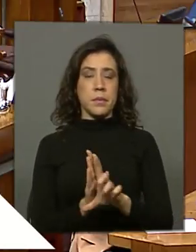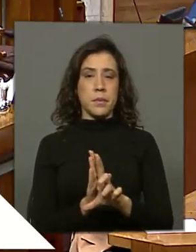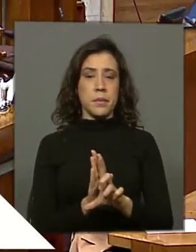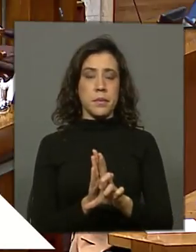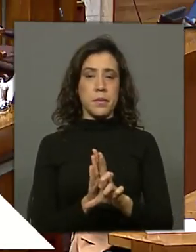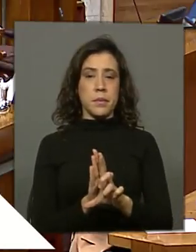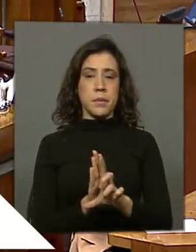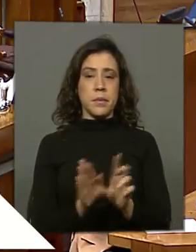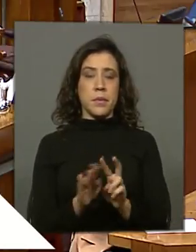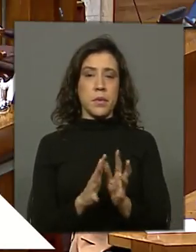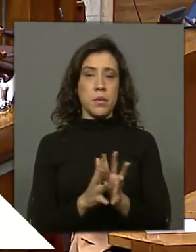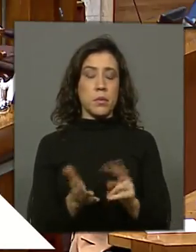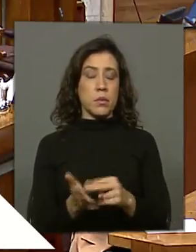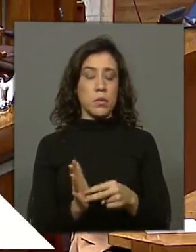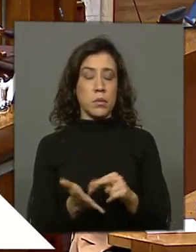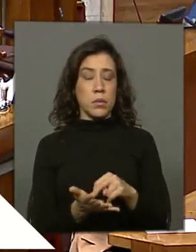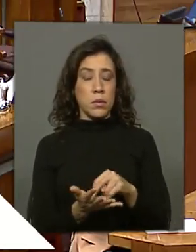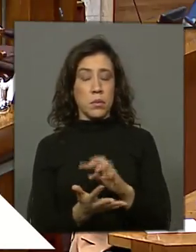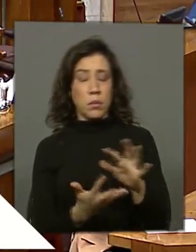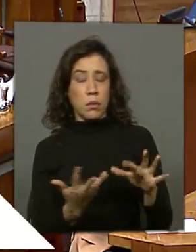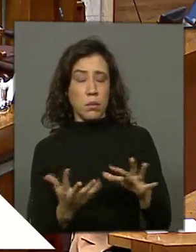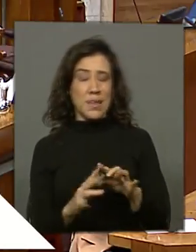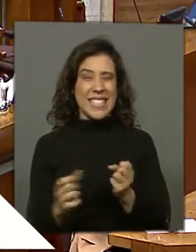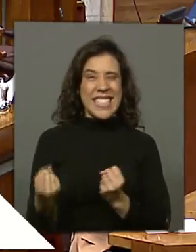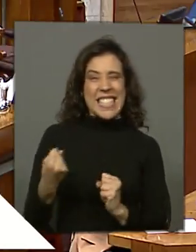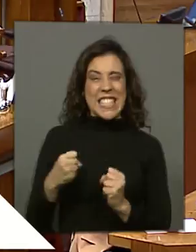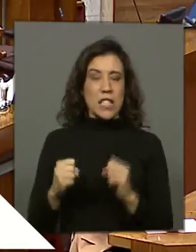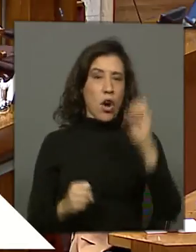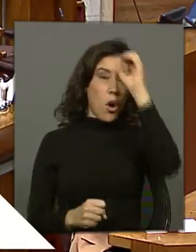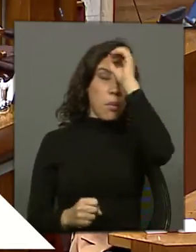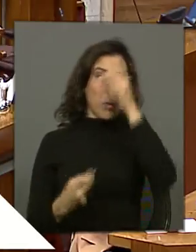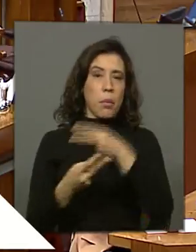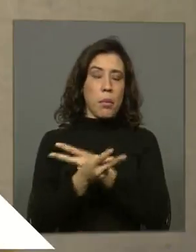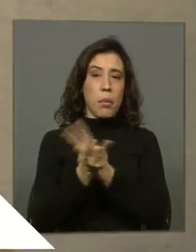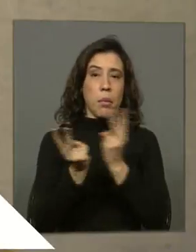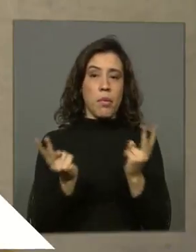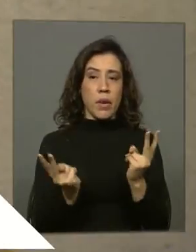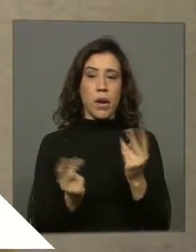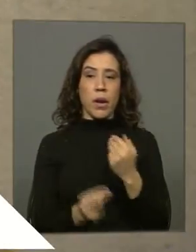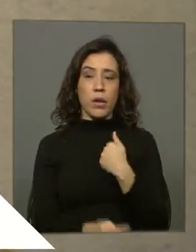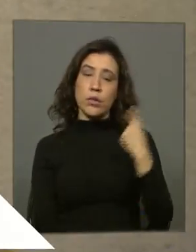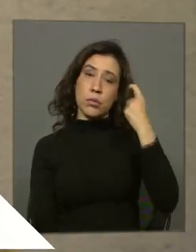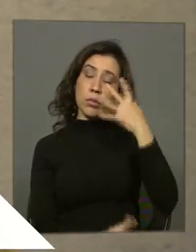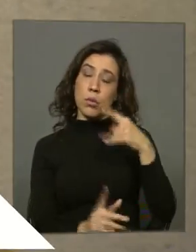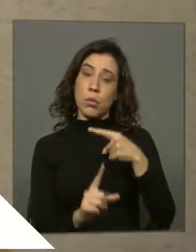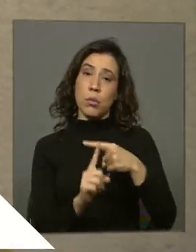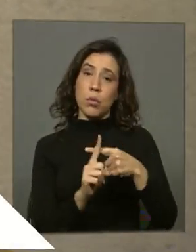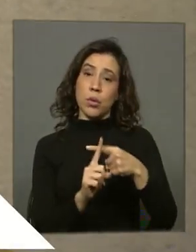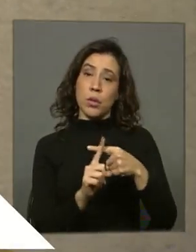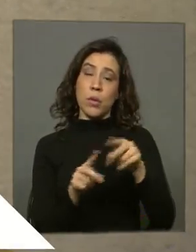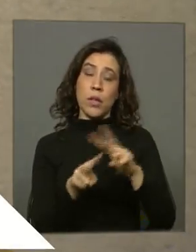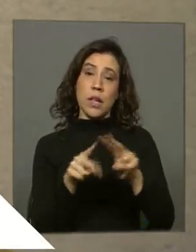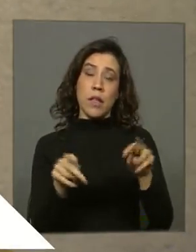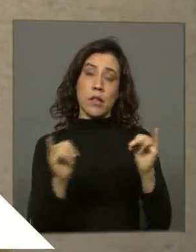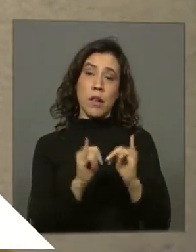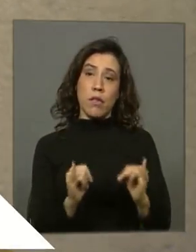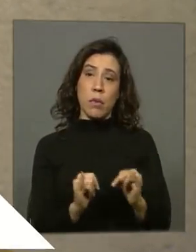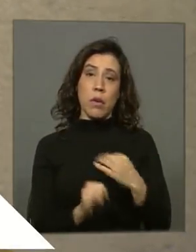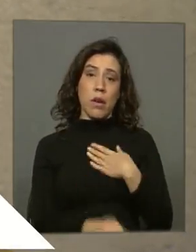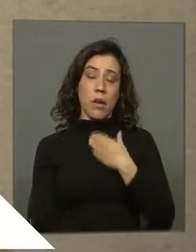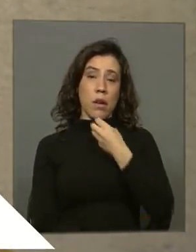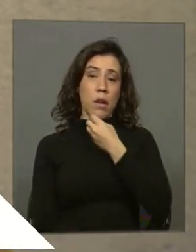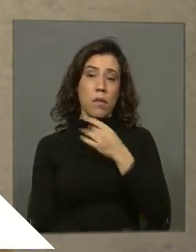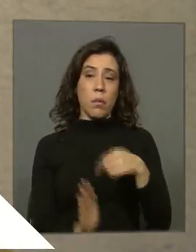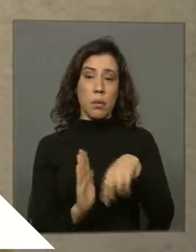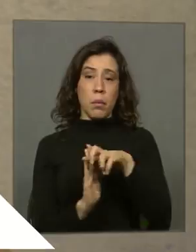ha generado bastante polémica también bastante atención en la opinión pública y creo que que es muy positivo que se haya sido yo quiero decir que